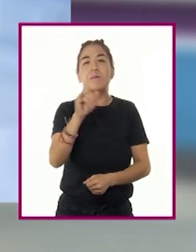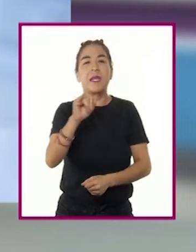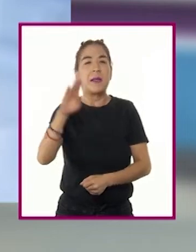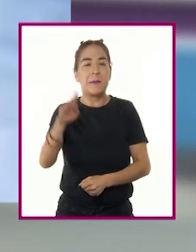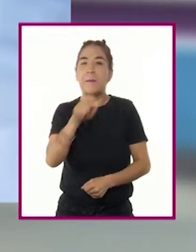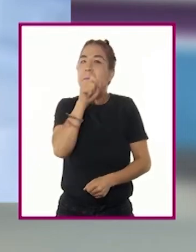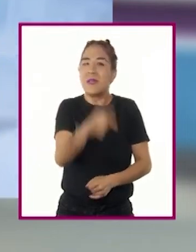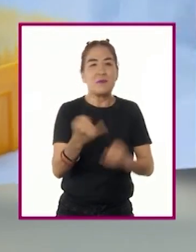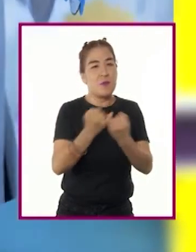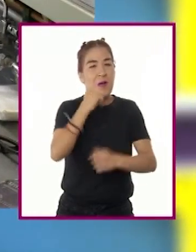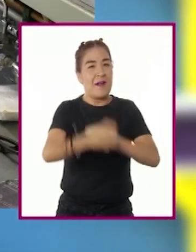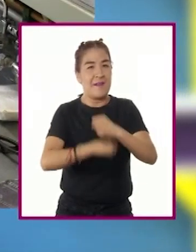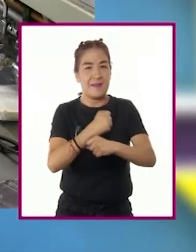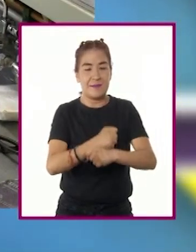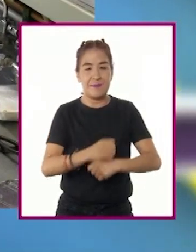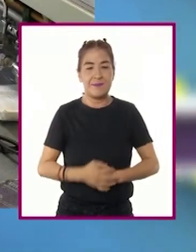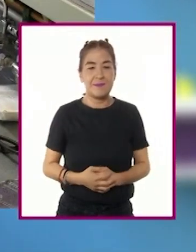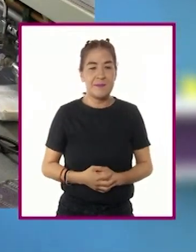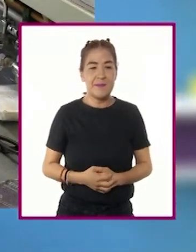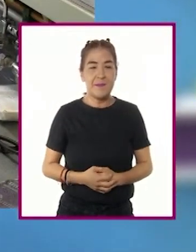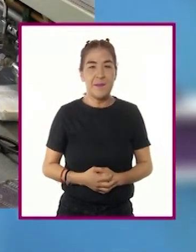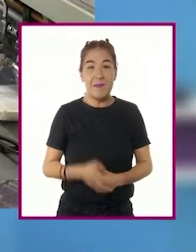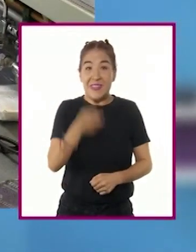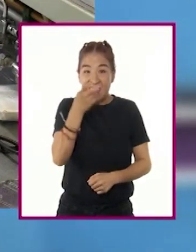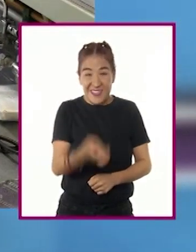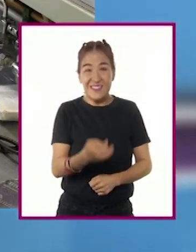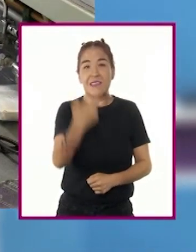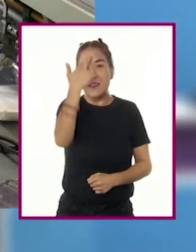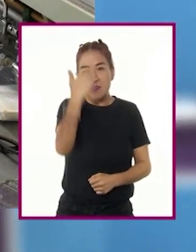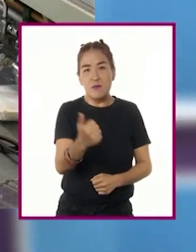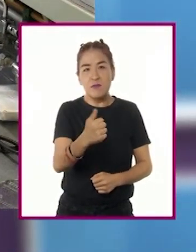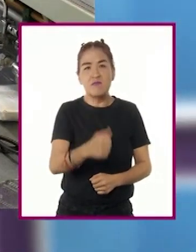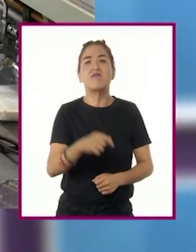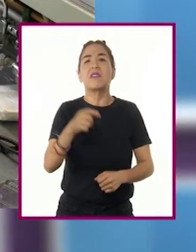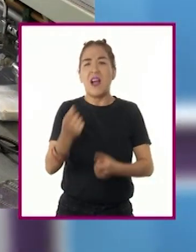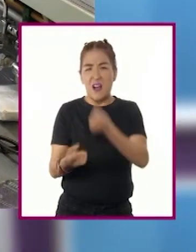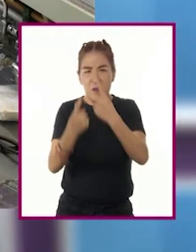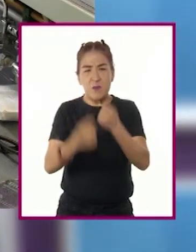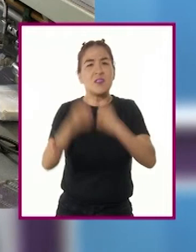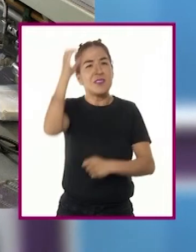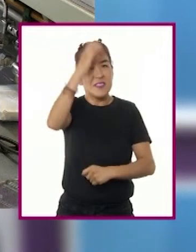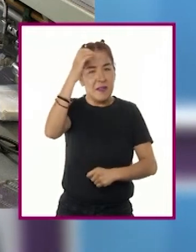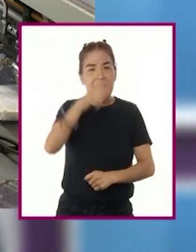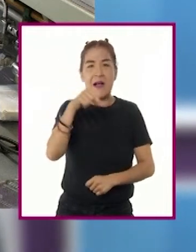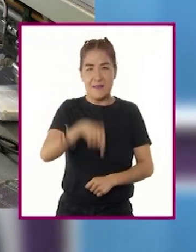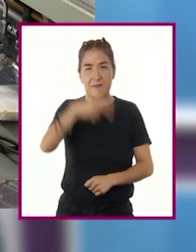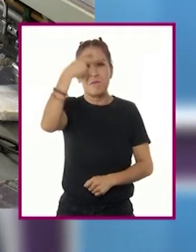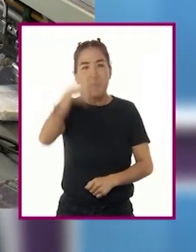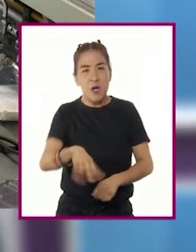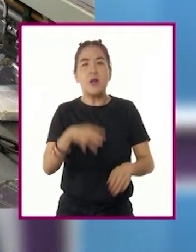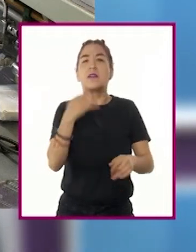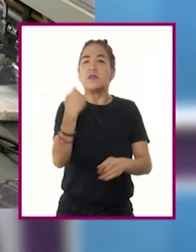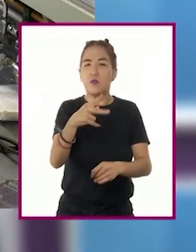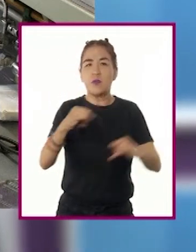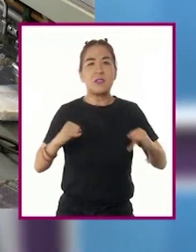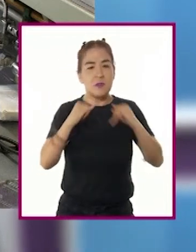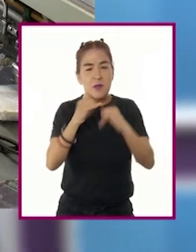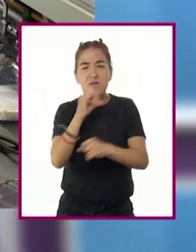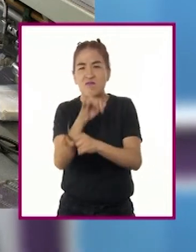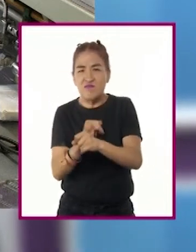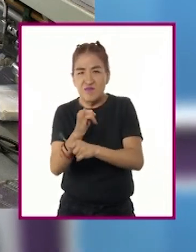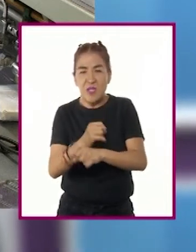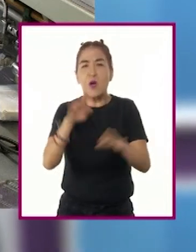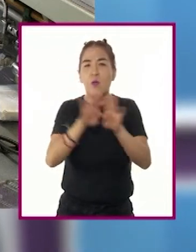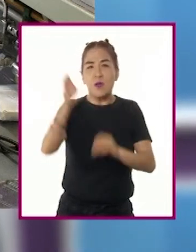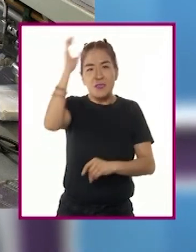mismos años. Este hecho ha sido señalado por varios científicos mexicanos e instituciones científicas